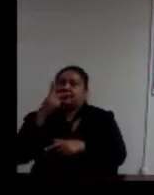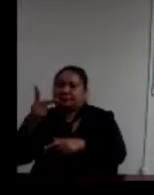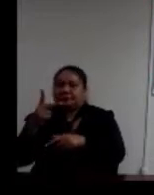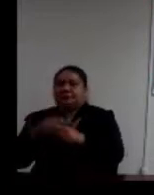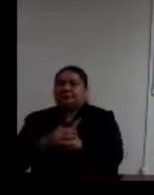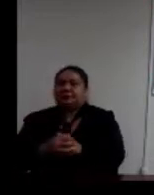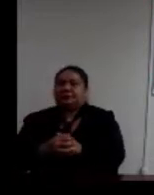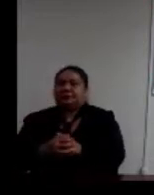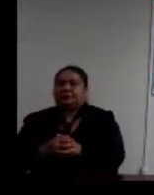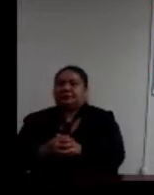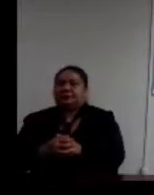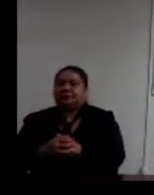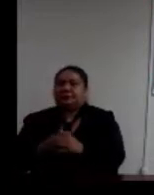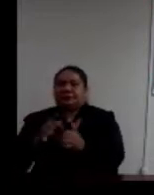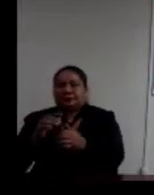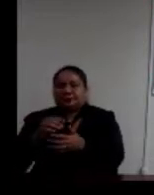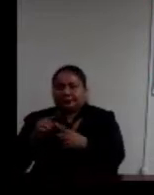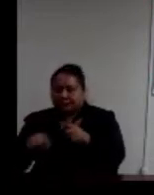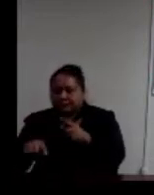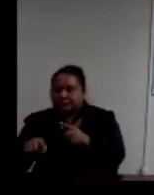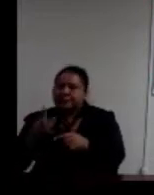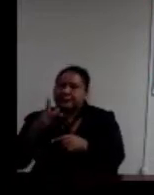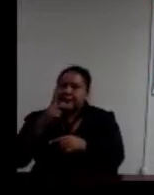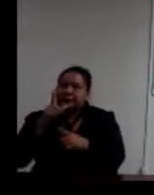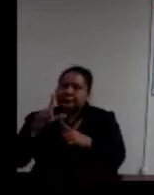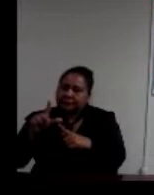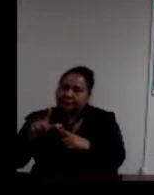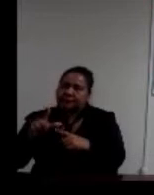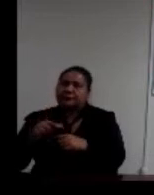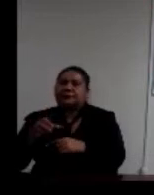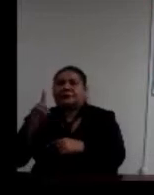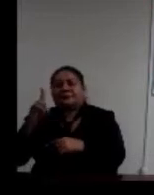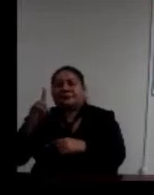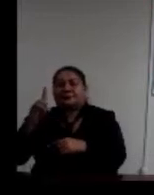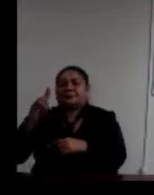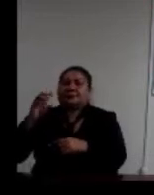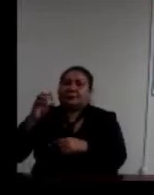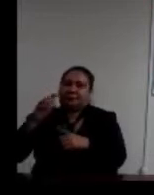palabras, omisiones, sustracciones, me confunde la D por la